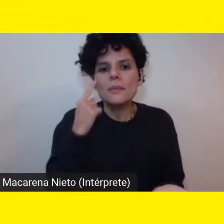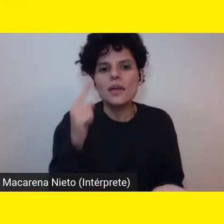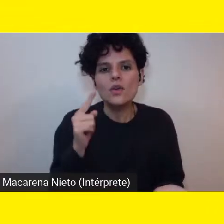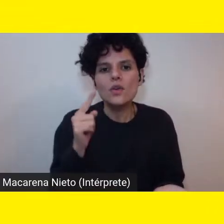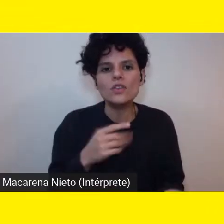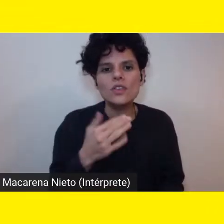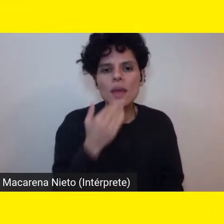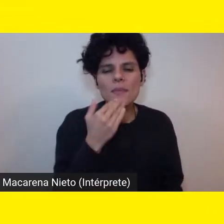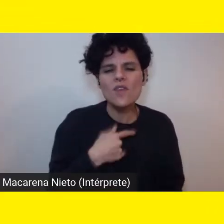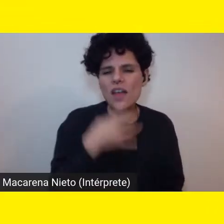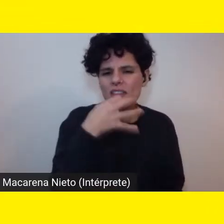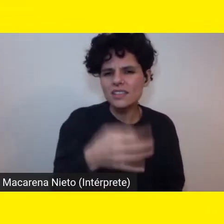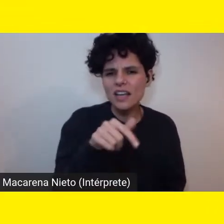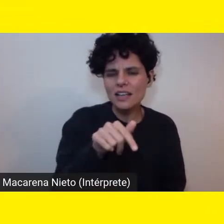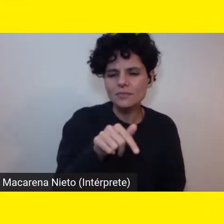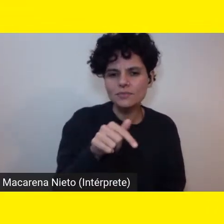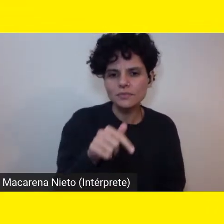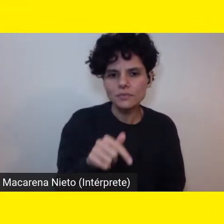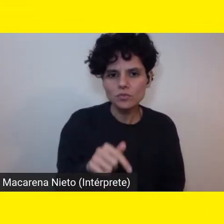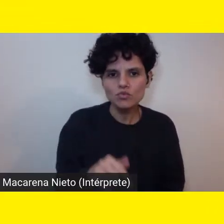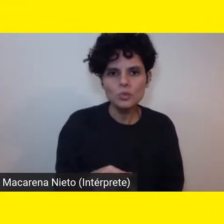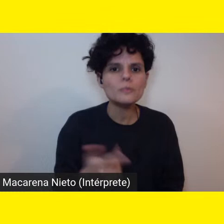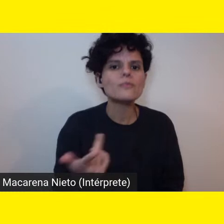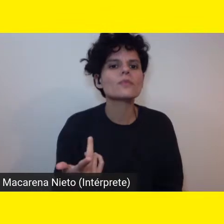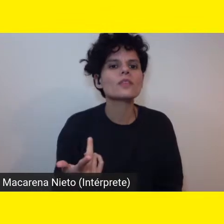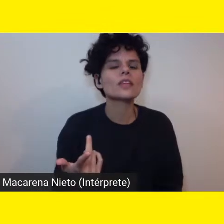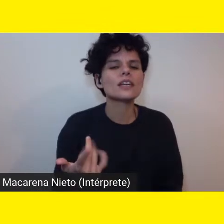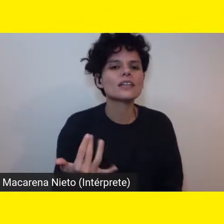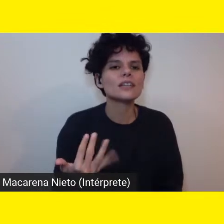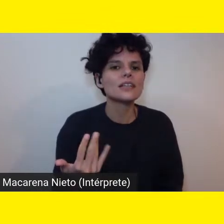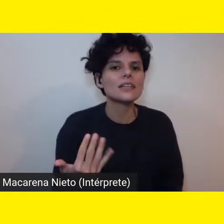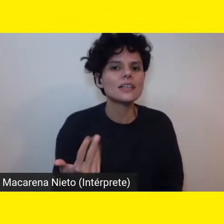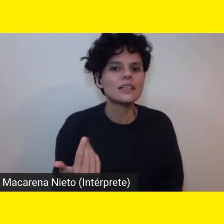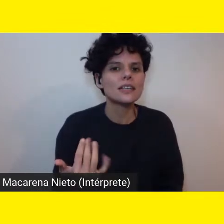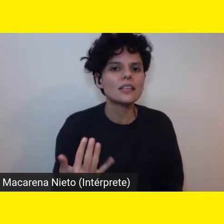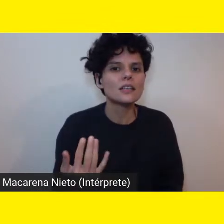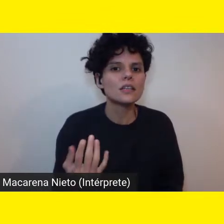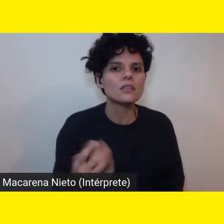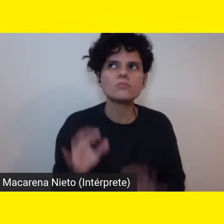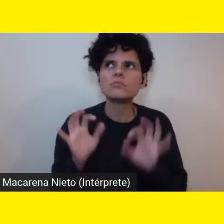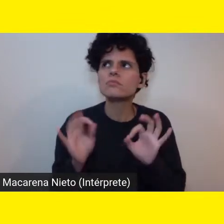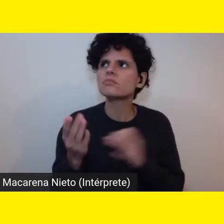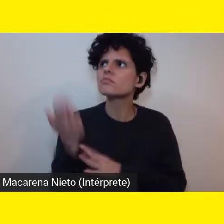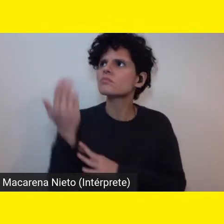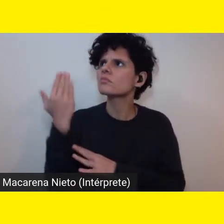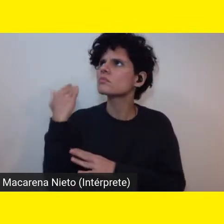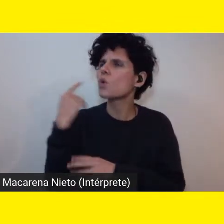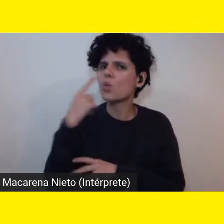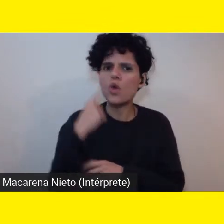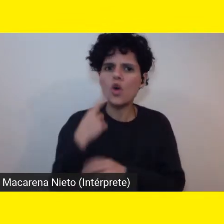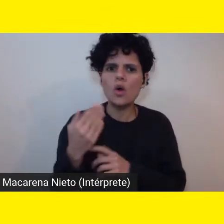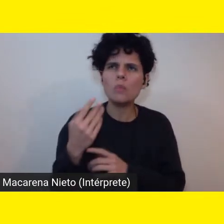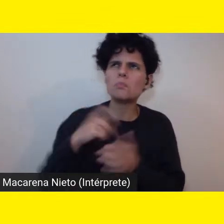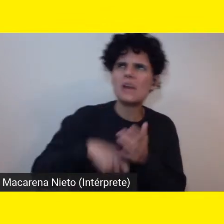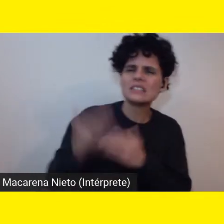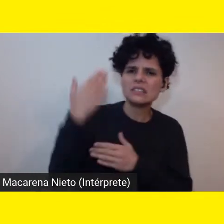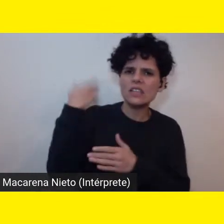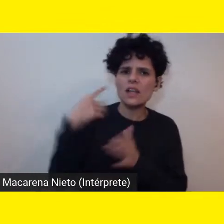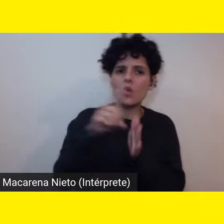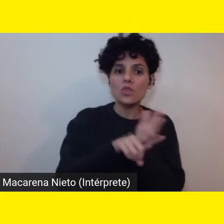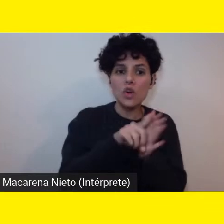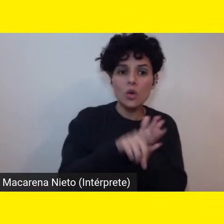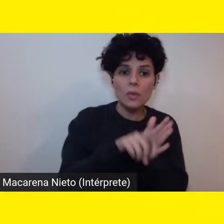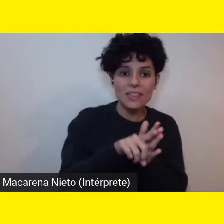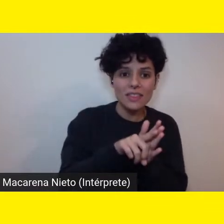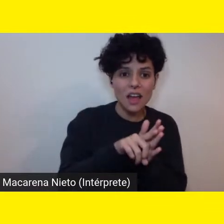quisiera hacer eco de algunos planteamientos que se formularon en un documental que vi hace unos días atrás, unos meses atrás, que se llama Hoy y No